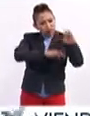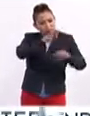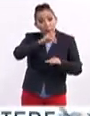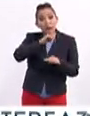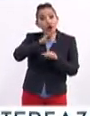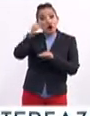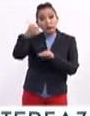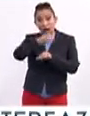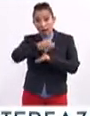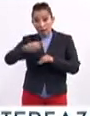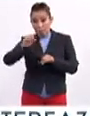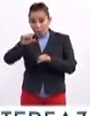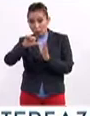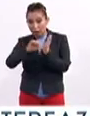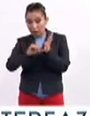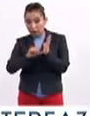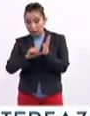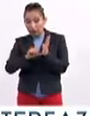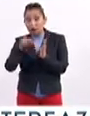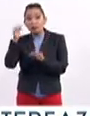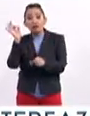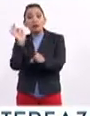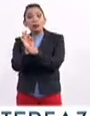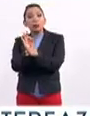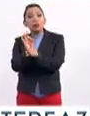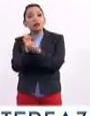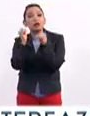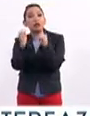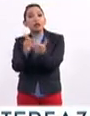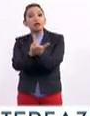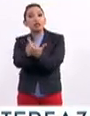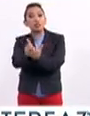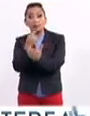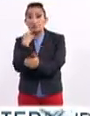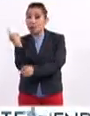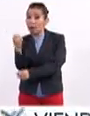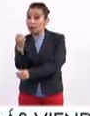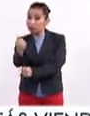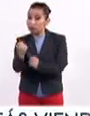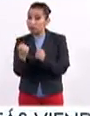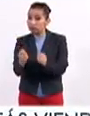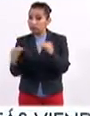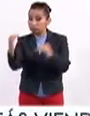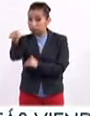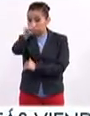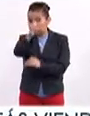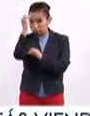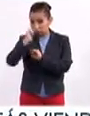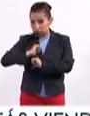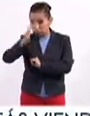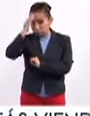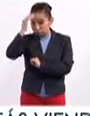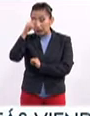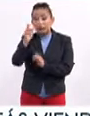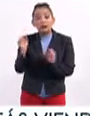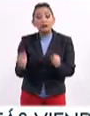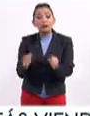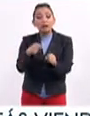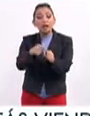además viene otra frase en ese artículo, garantizar los derechos, como otro mandato imperativo a toda autoridad. Garantizar